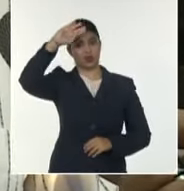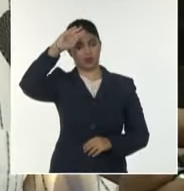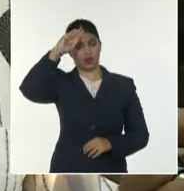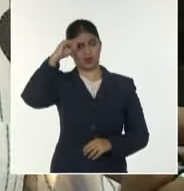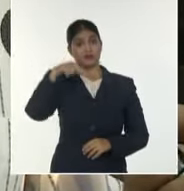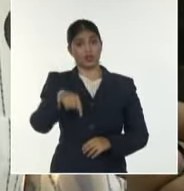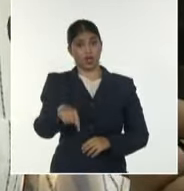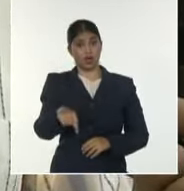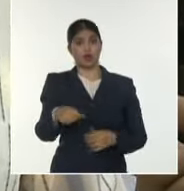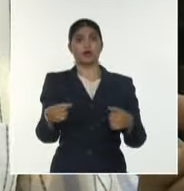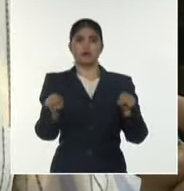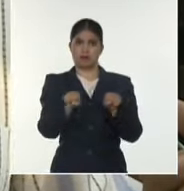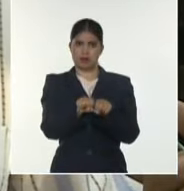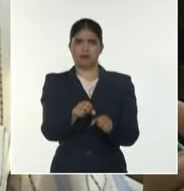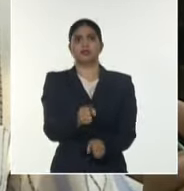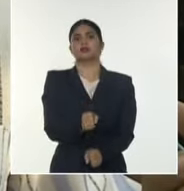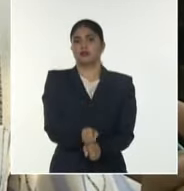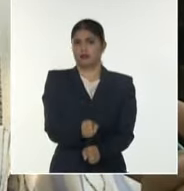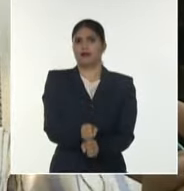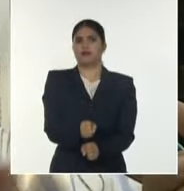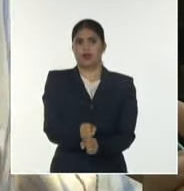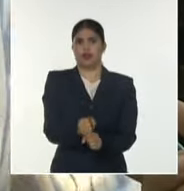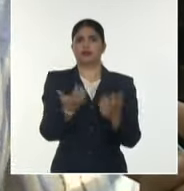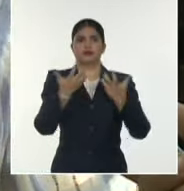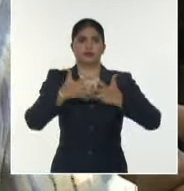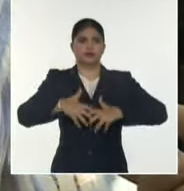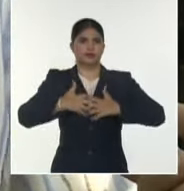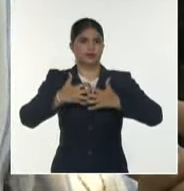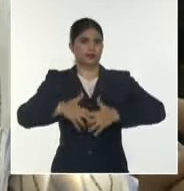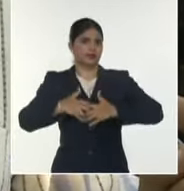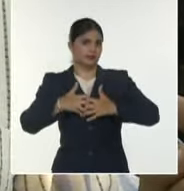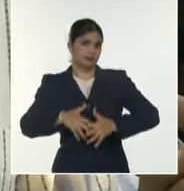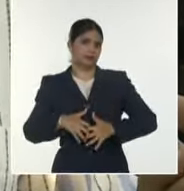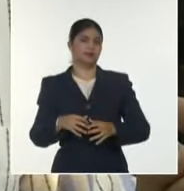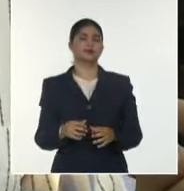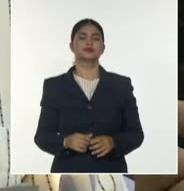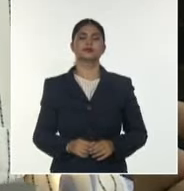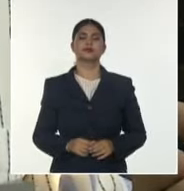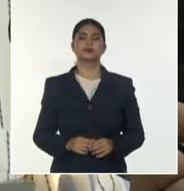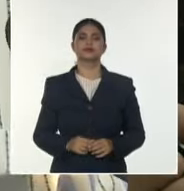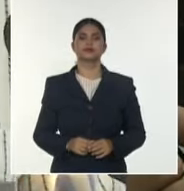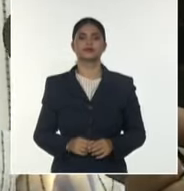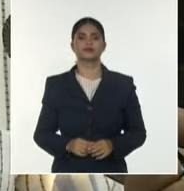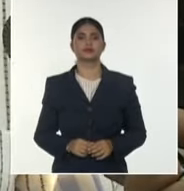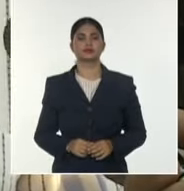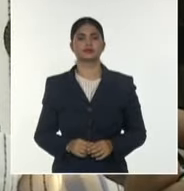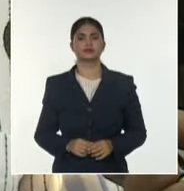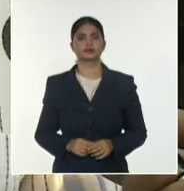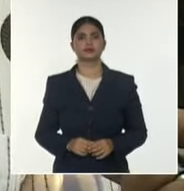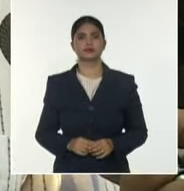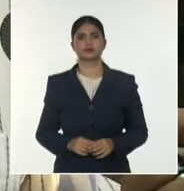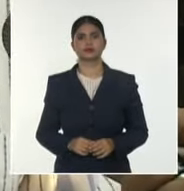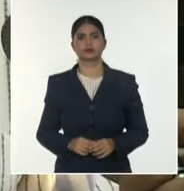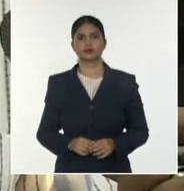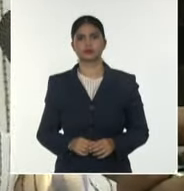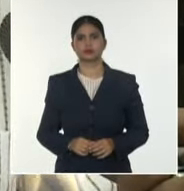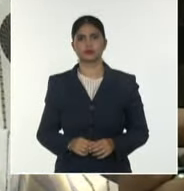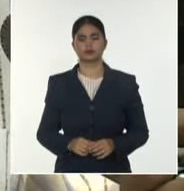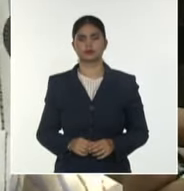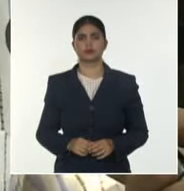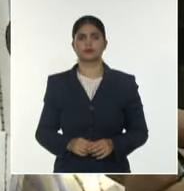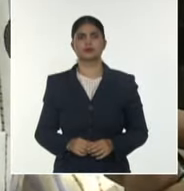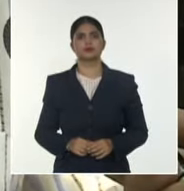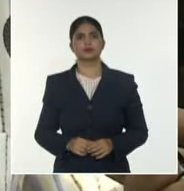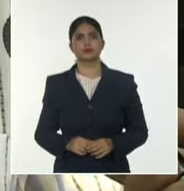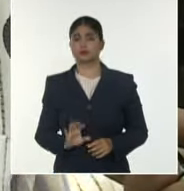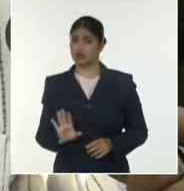el transcurso de la mañana para entregar energía al sistema eléctrico nacional, y eso está previsto ya para la máxima demanda del sistema que esté entregando energía, por supuesto. Esa